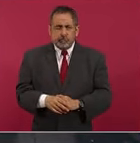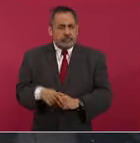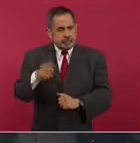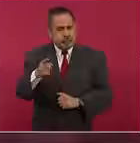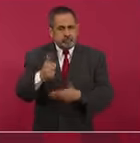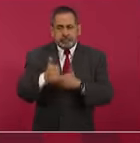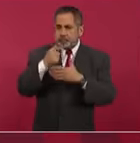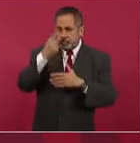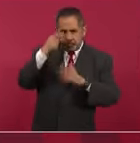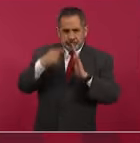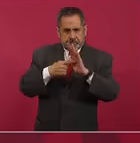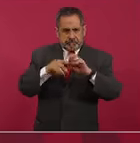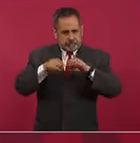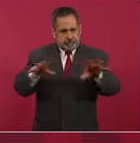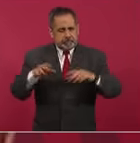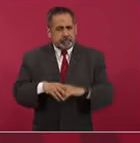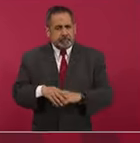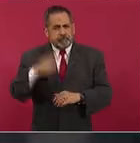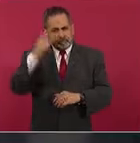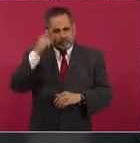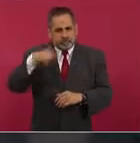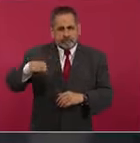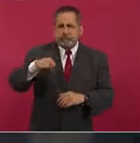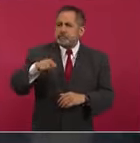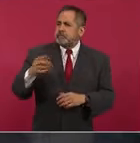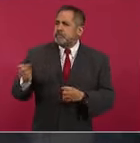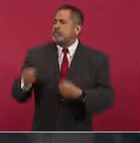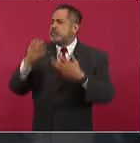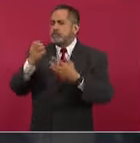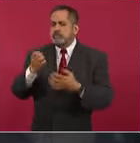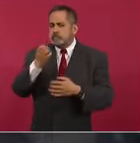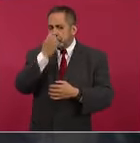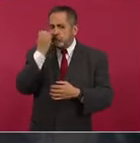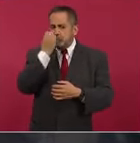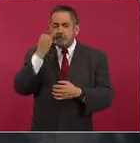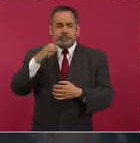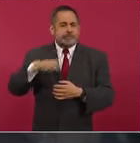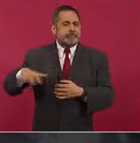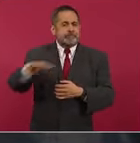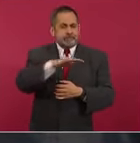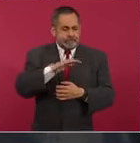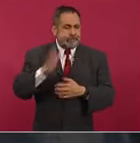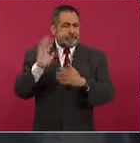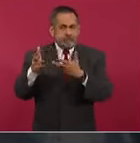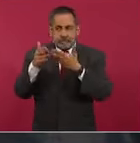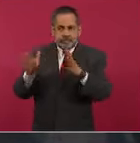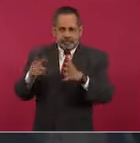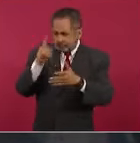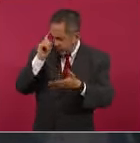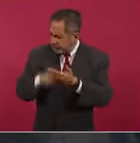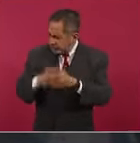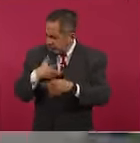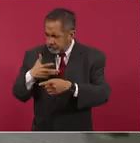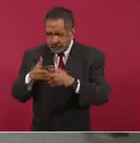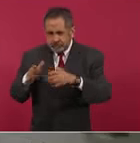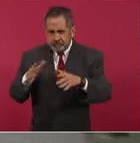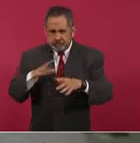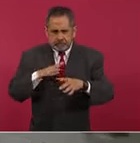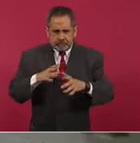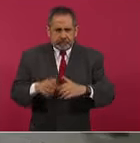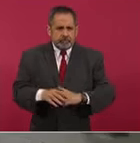ayuda. Estamos también que se dé el dato de cuántas escuelas están abiertas, creo que usted…